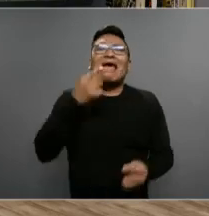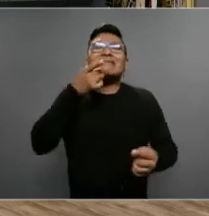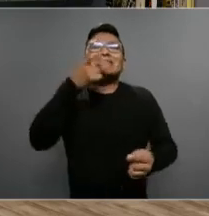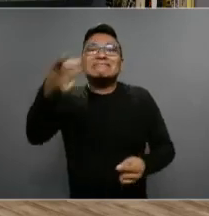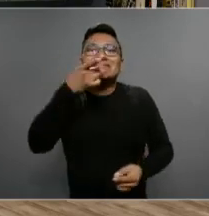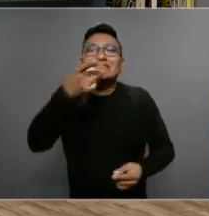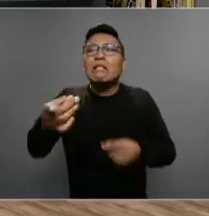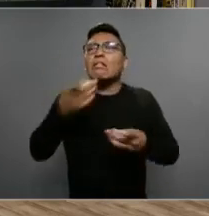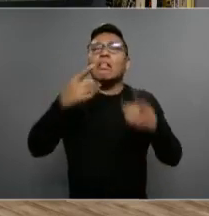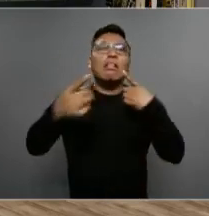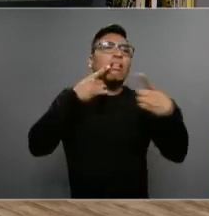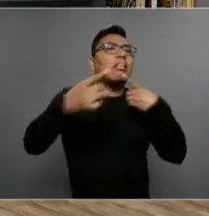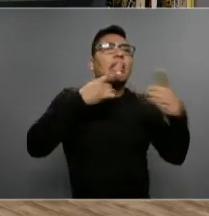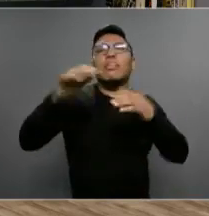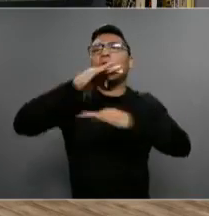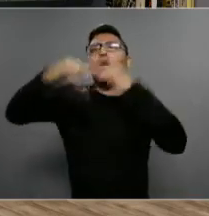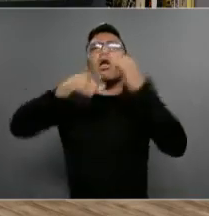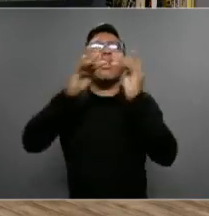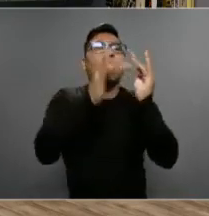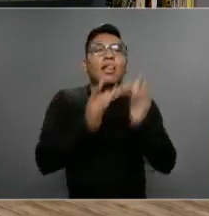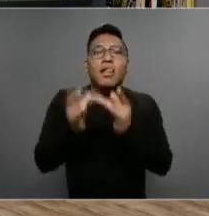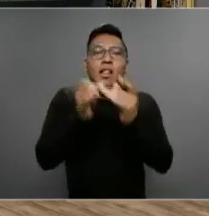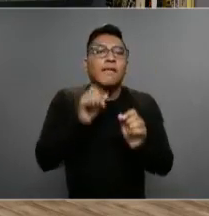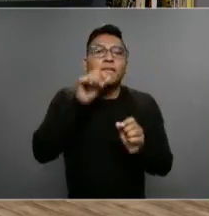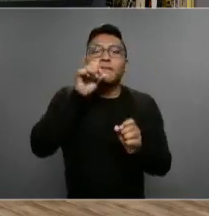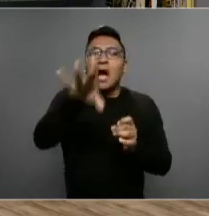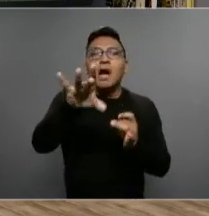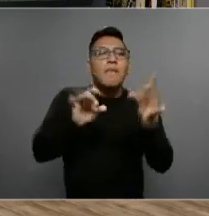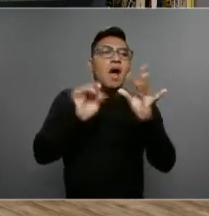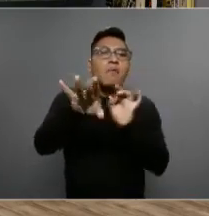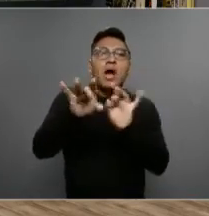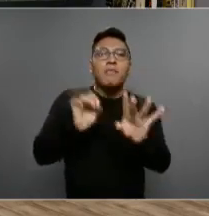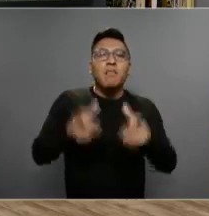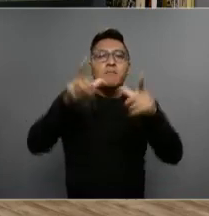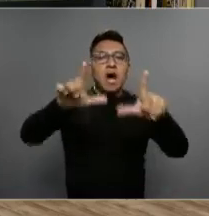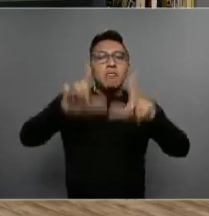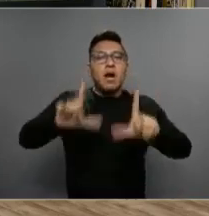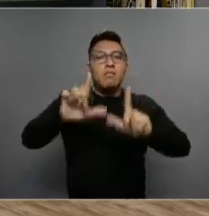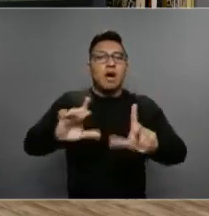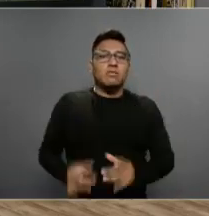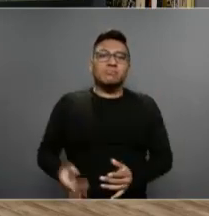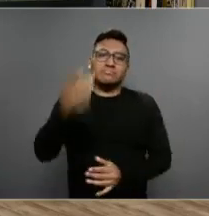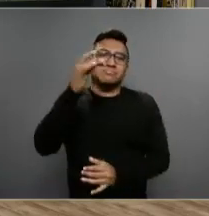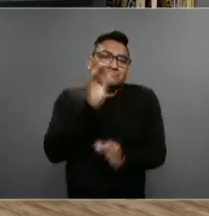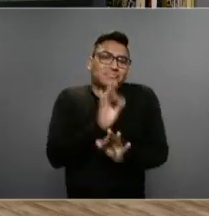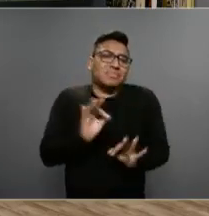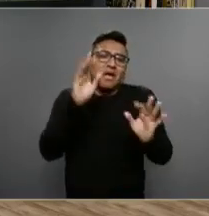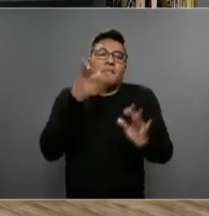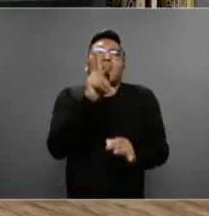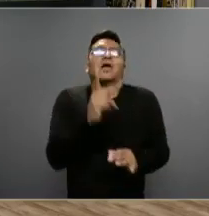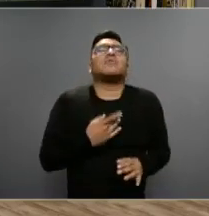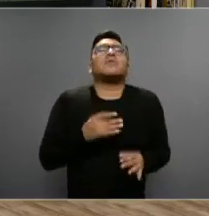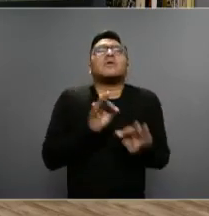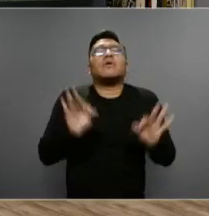fácil en todas las redes sociales. Todo mundo puede comentar, estar comente y comente. Hay que documentarse un